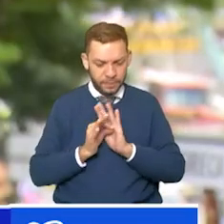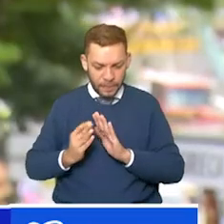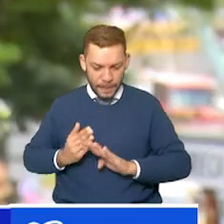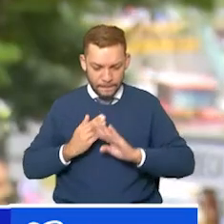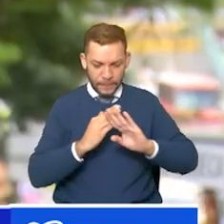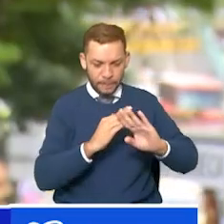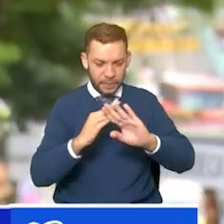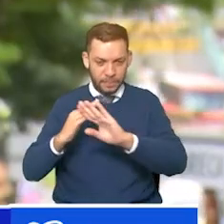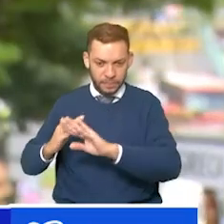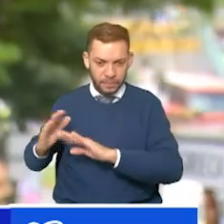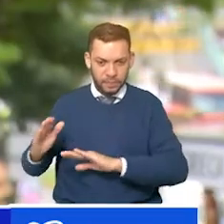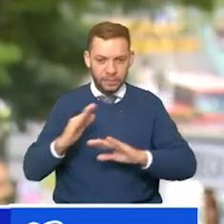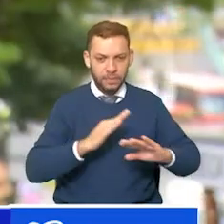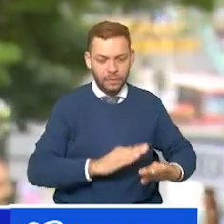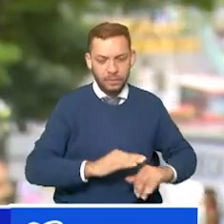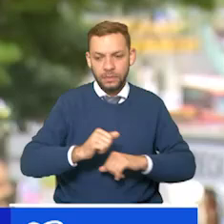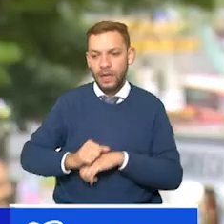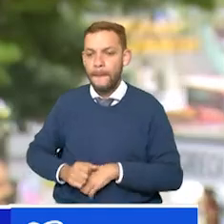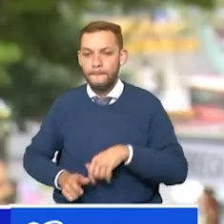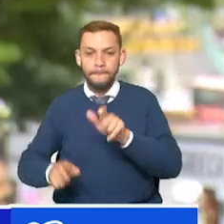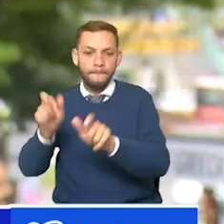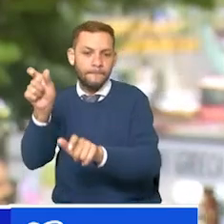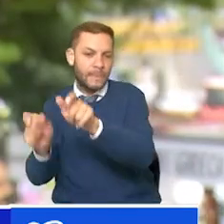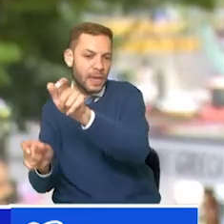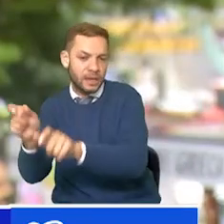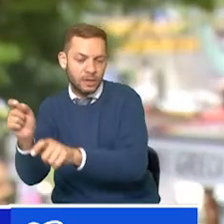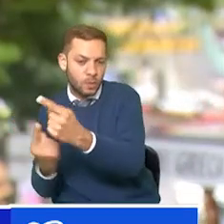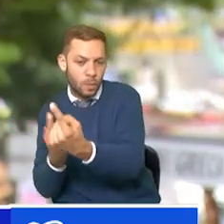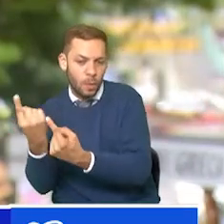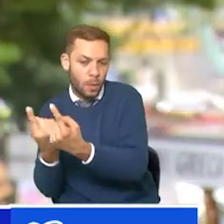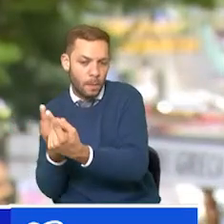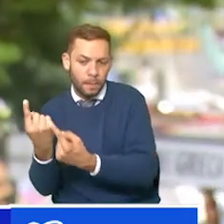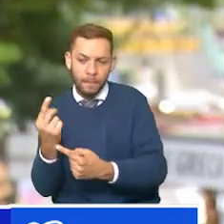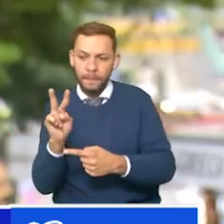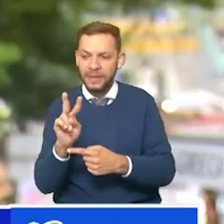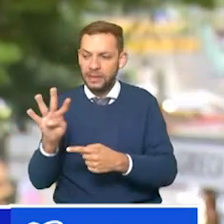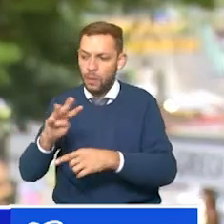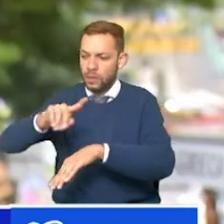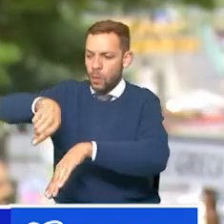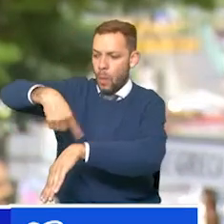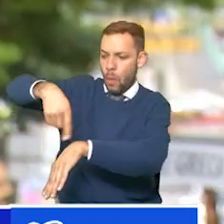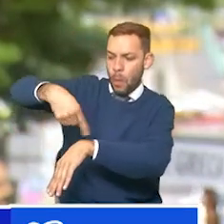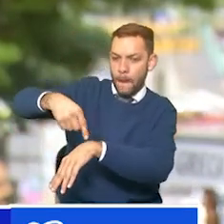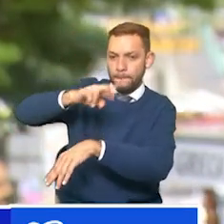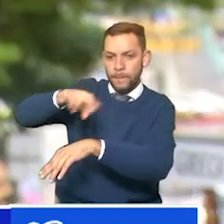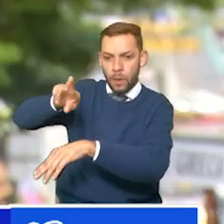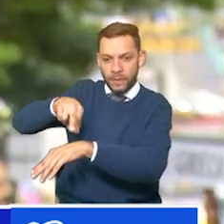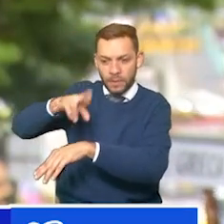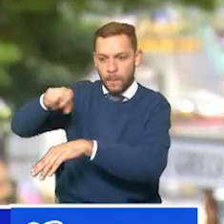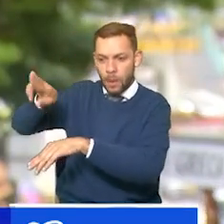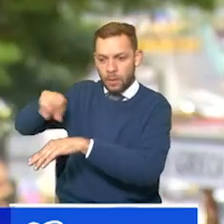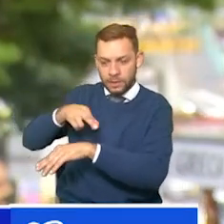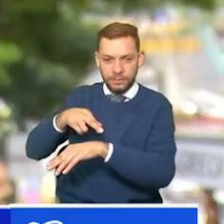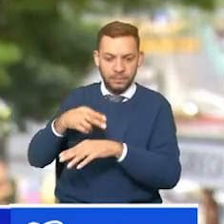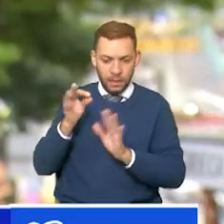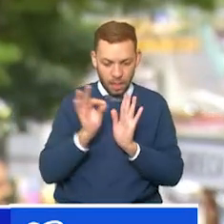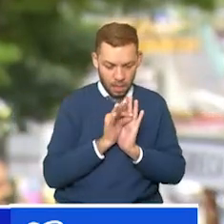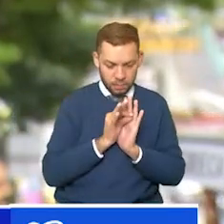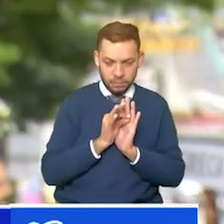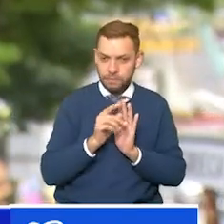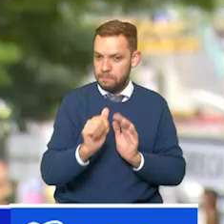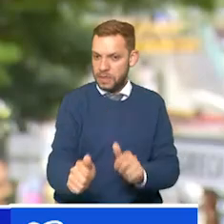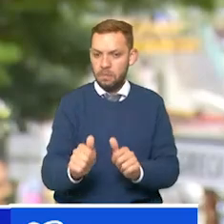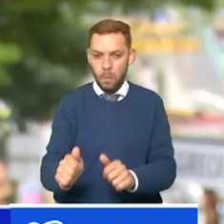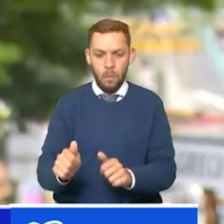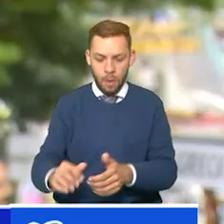se le puede decir al consumidor cierto que se le prohíbe las 24 horas del día y los 7 días de la semana el consumo de la dosis mínimo por qué